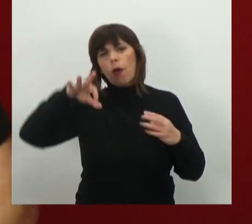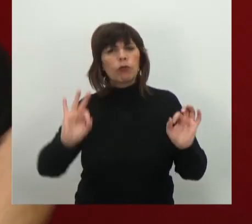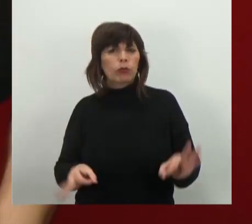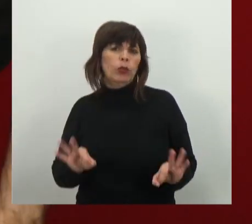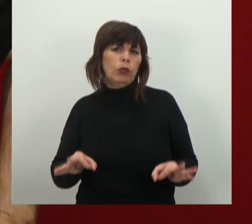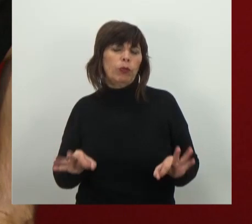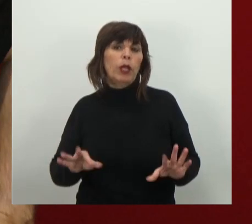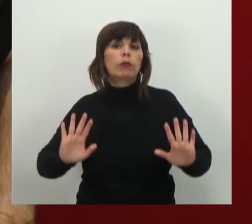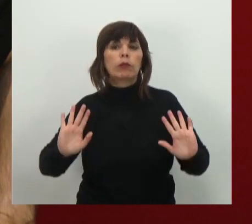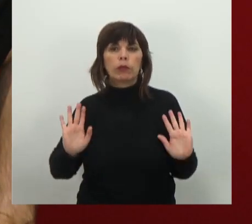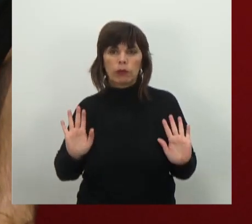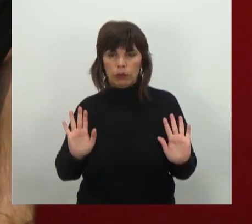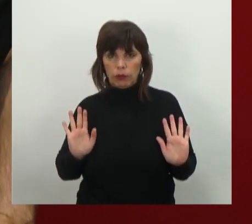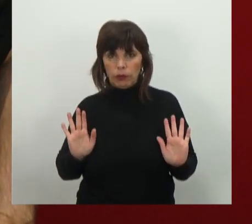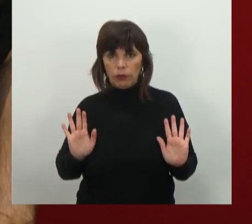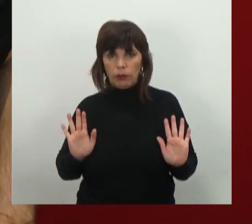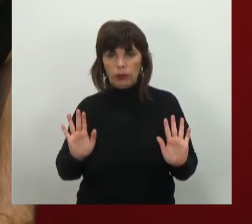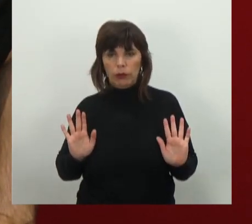Es normal, pero